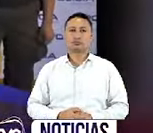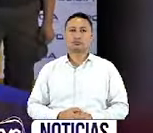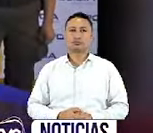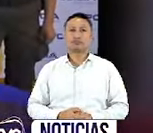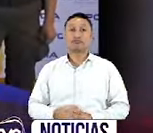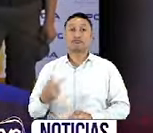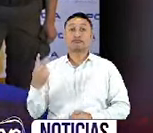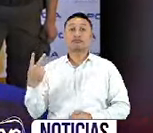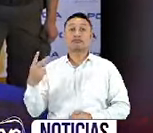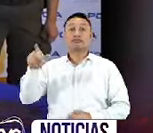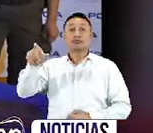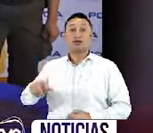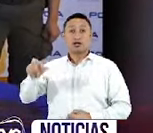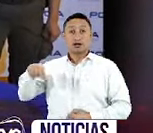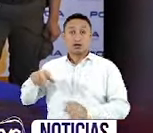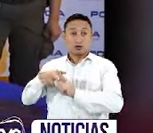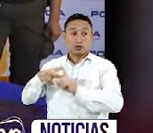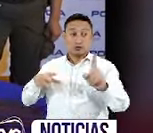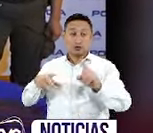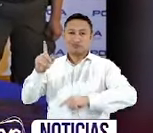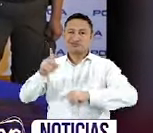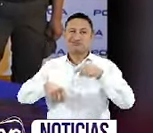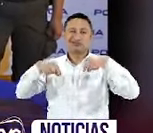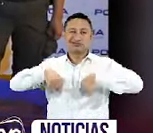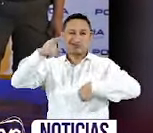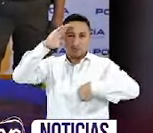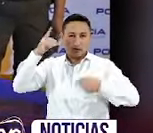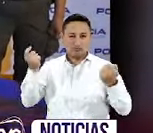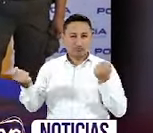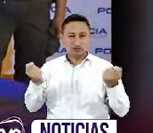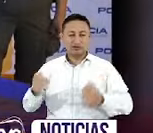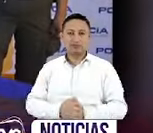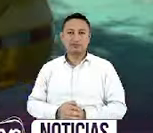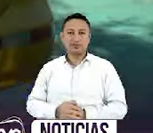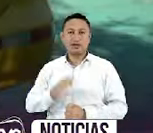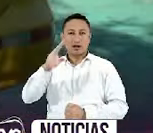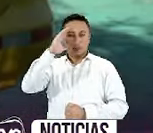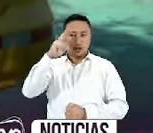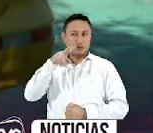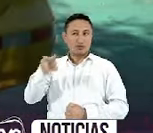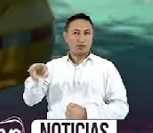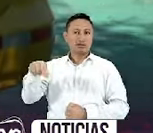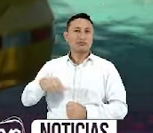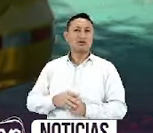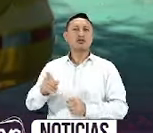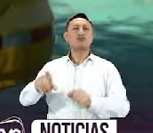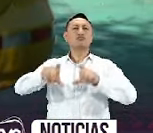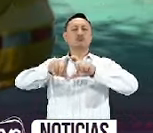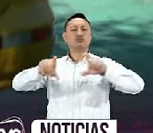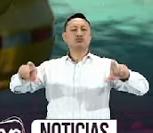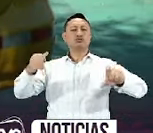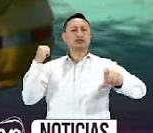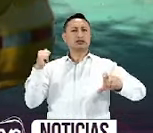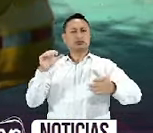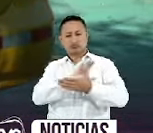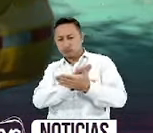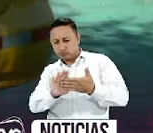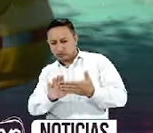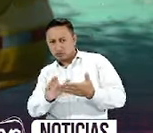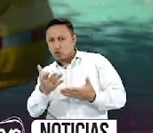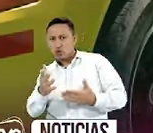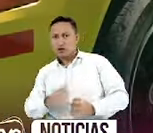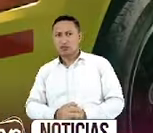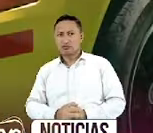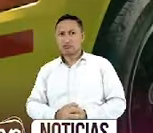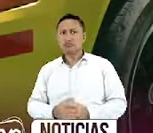Estos dos sujetos no lograron escapar del operativo policial. Los uniformados se percataron que la placa de la parte posterior no tenía y